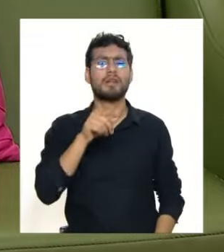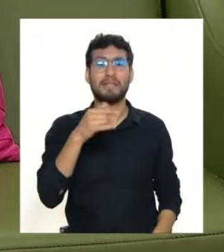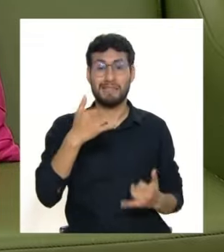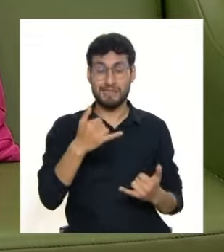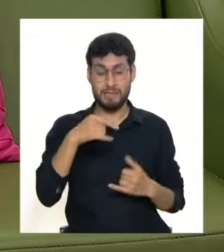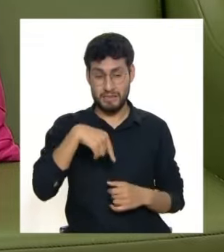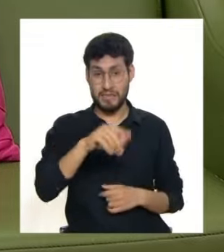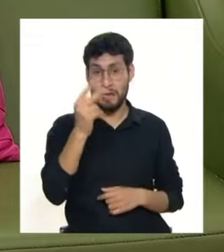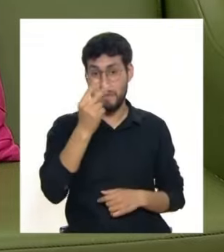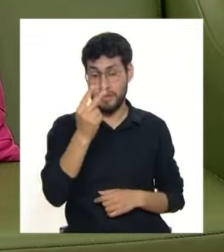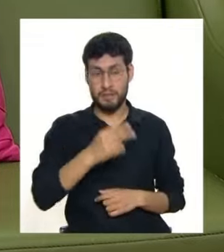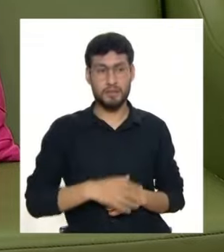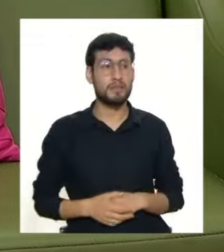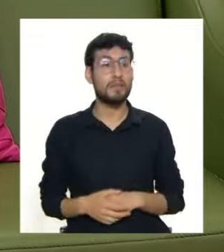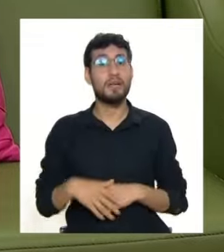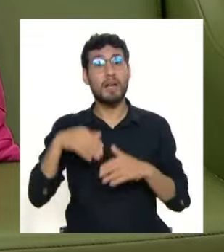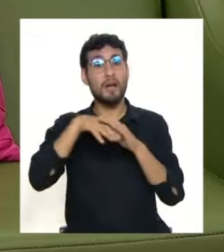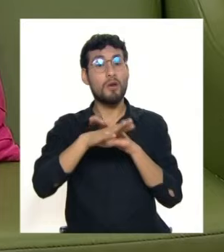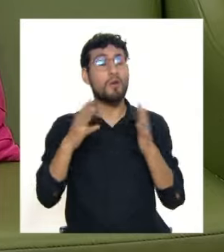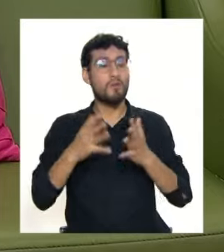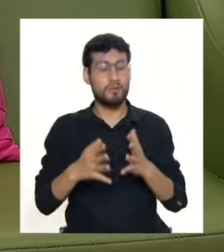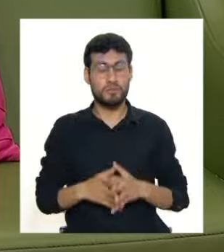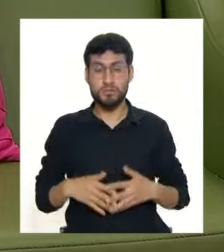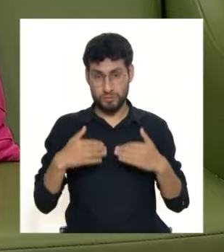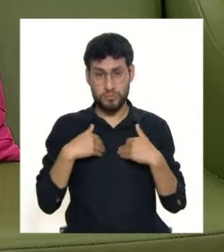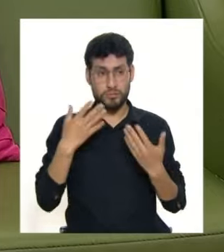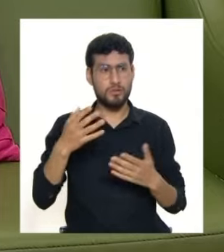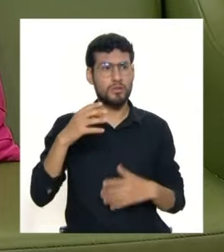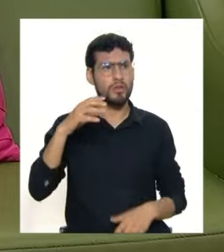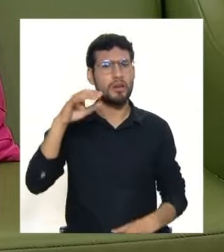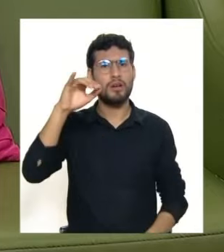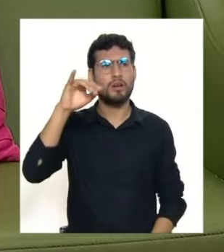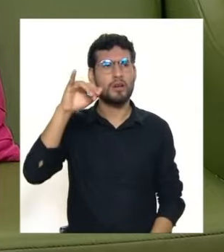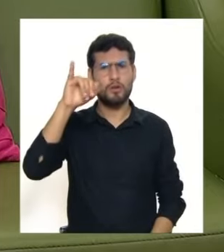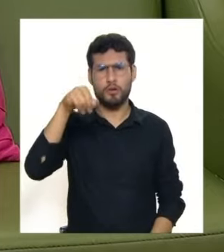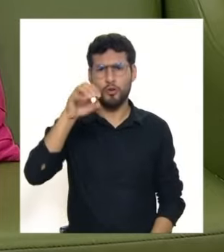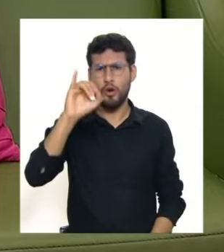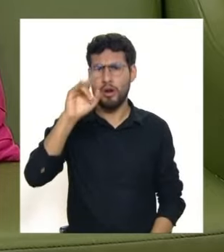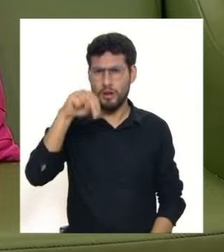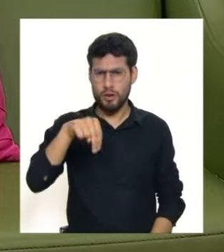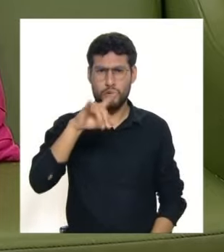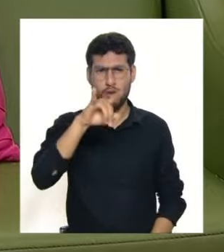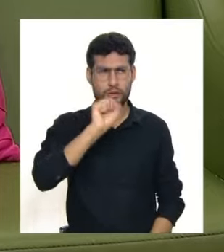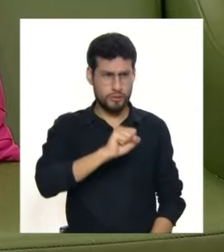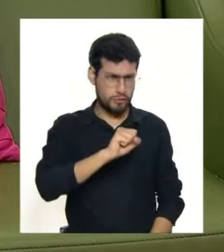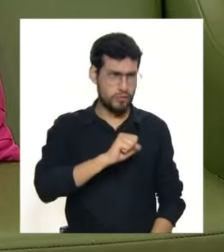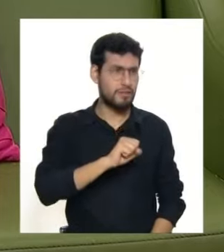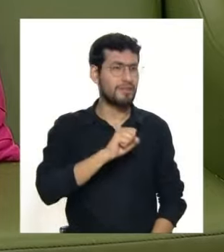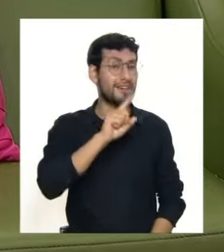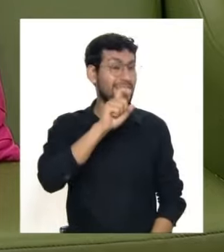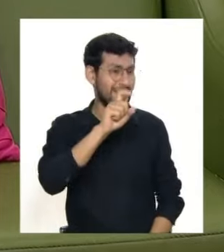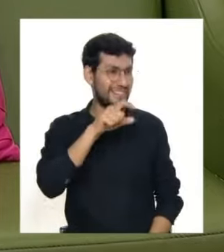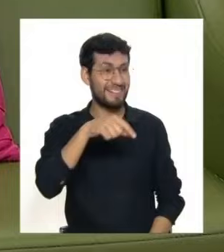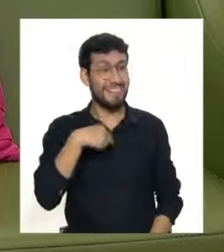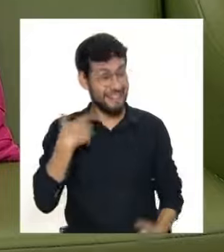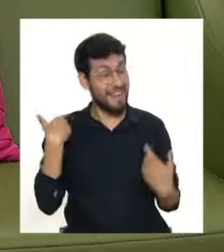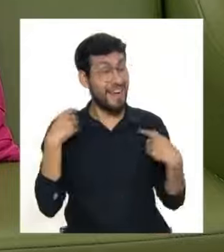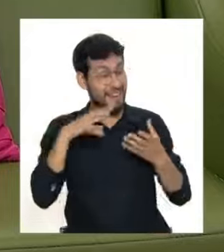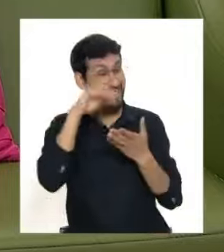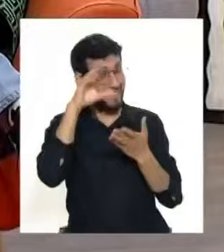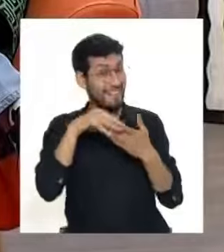el viernes. Las entradas están ya disponibles en Jainus. ¿Cómo es? Joinas. Estoy aprendiendo